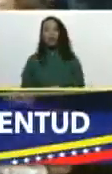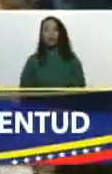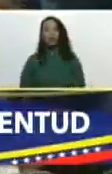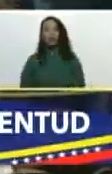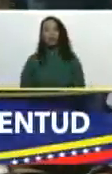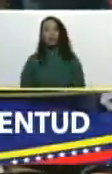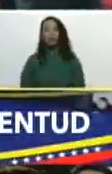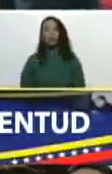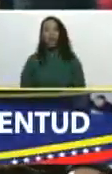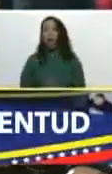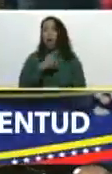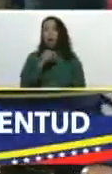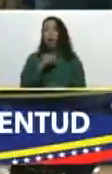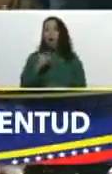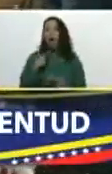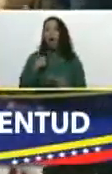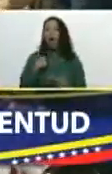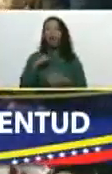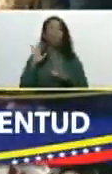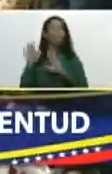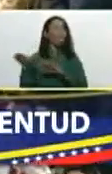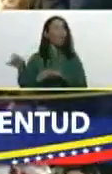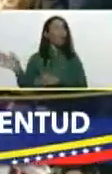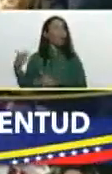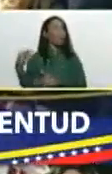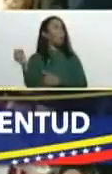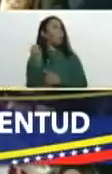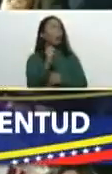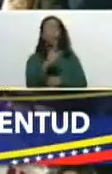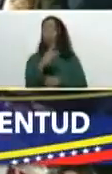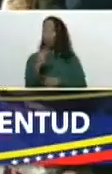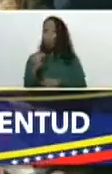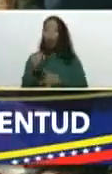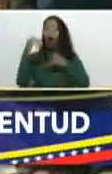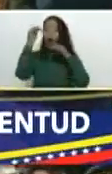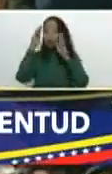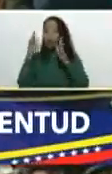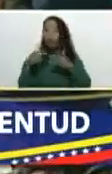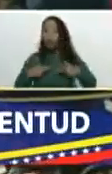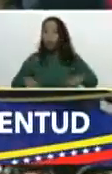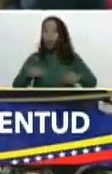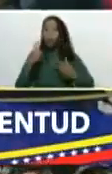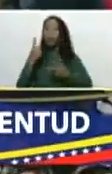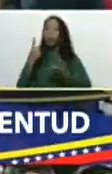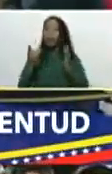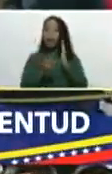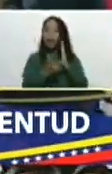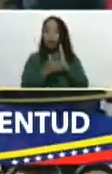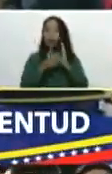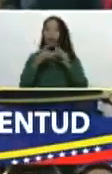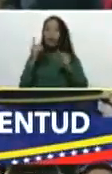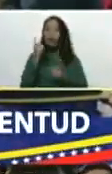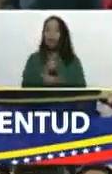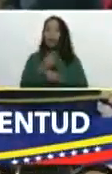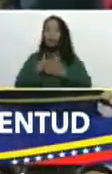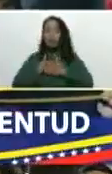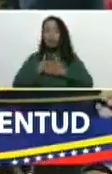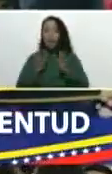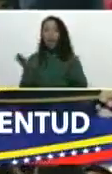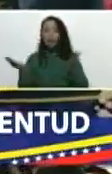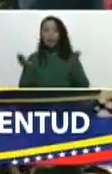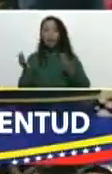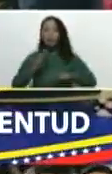no deshumanizarse. Las tecnologías, todas tienen que estar al servicio del bien común,